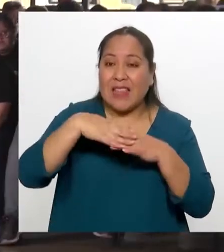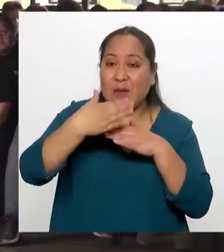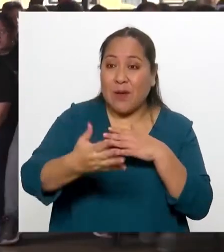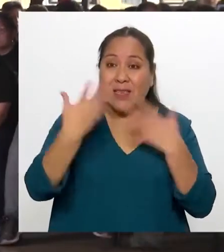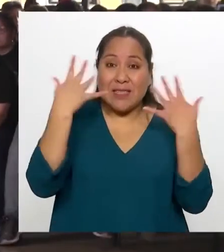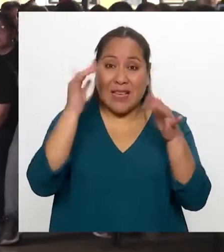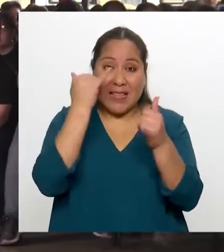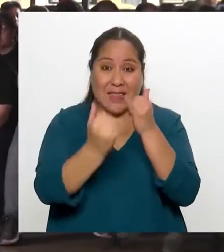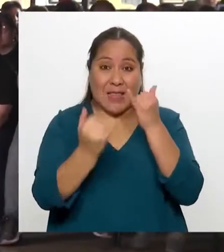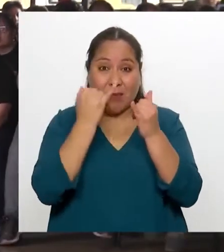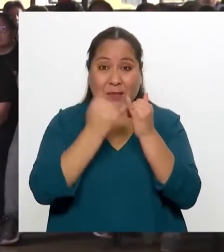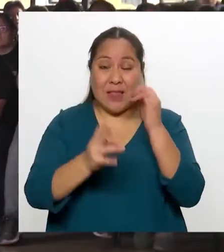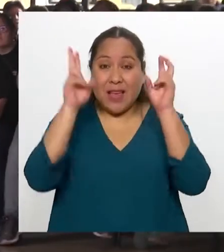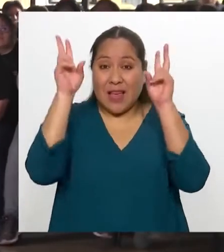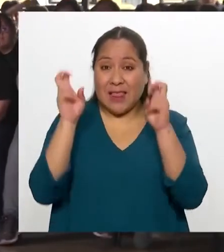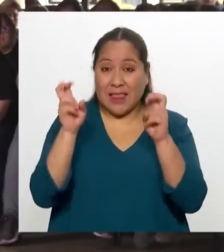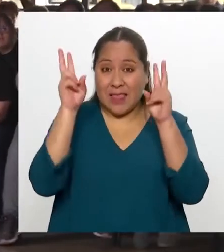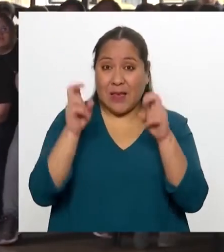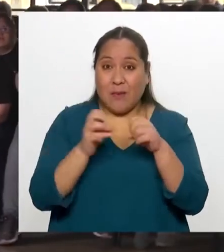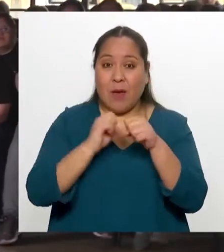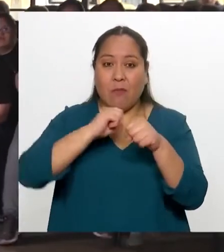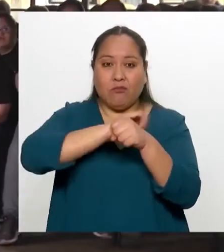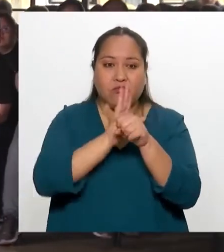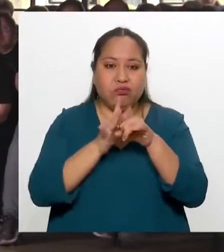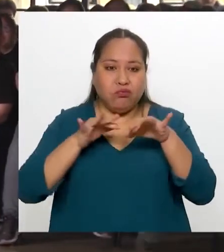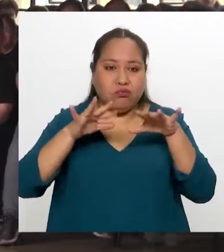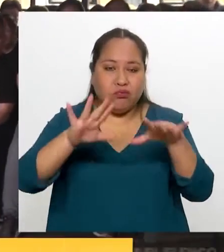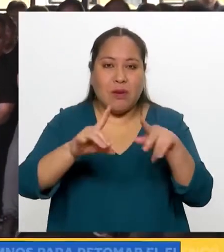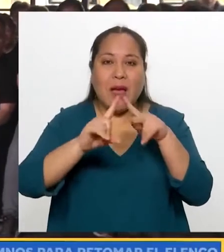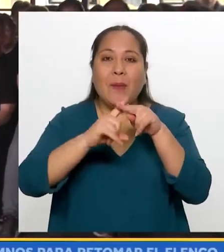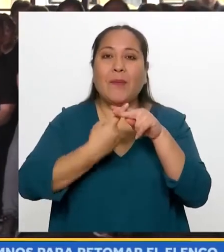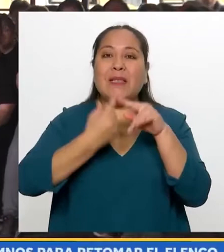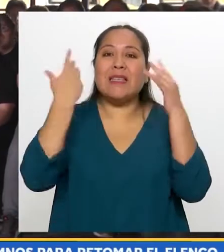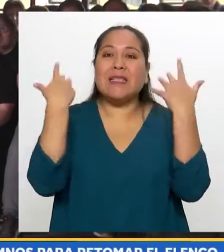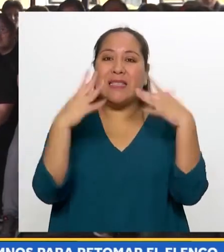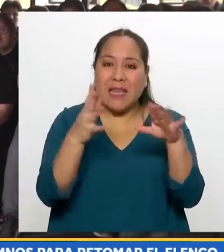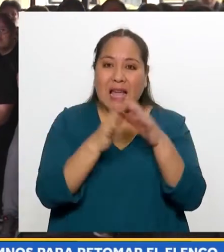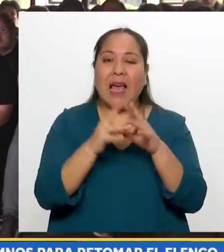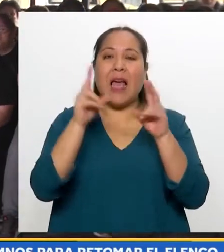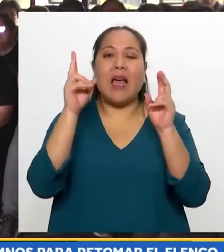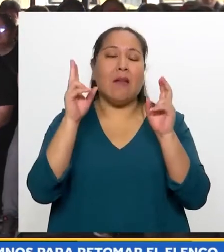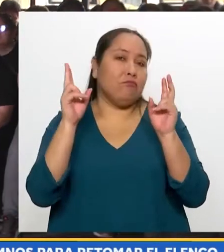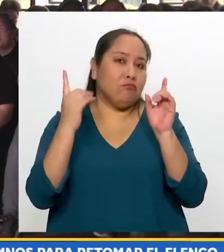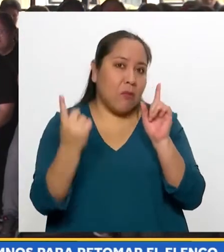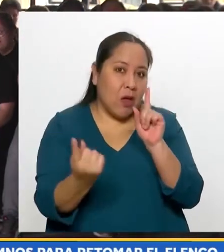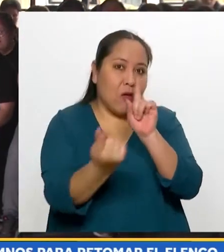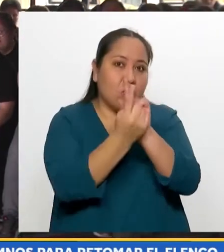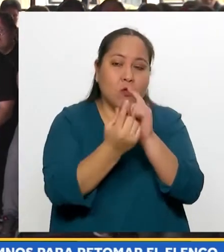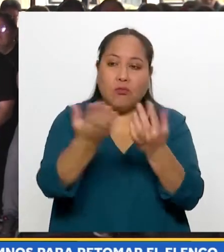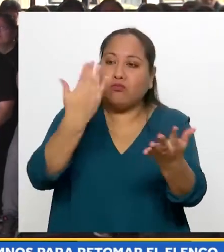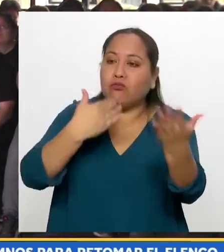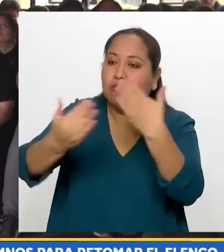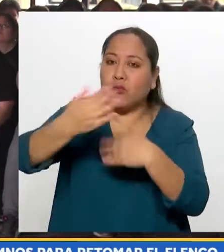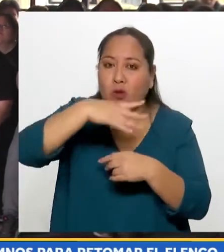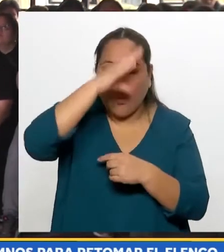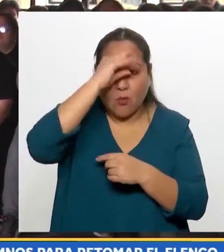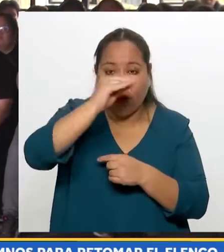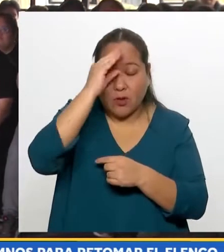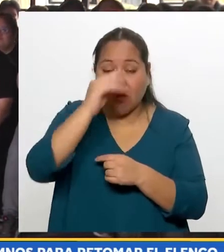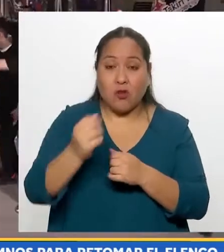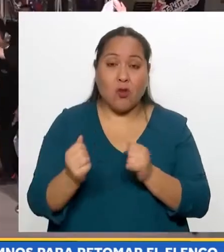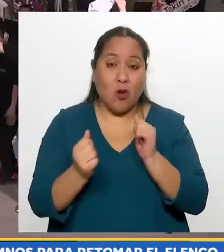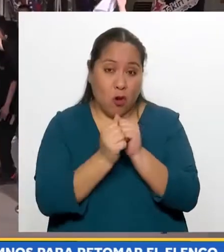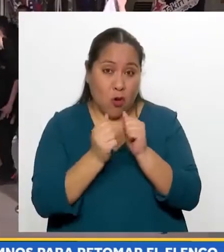Después, cuando ya termina prácticamente el tema de la pandemia y empieza ya a llevarse el tema presencial, convoco a estos chicos que